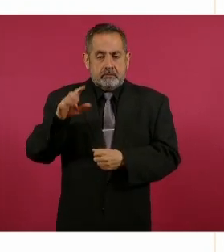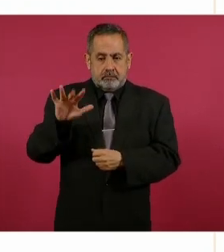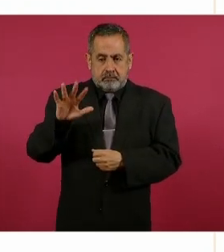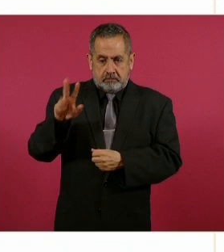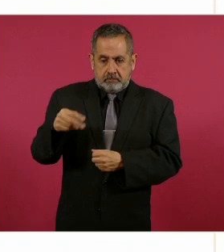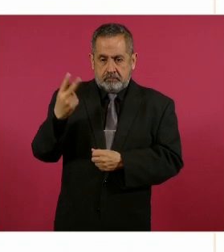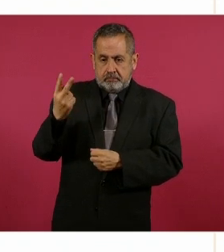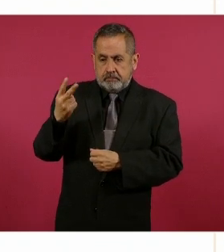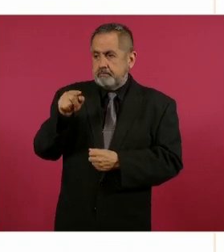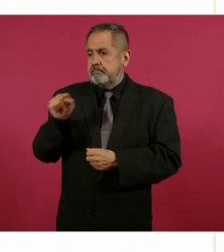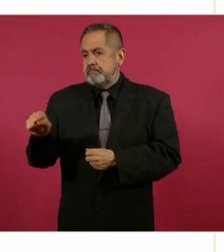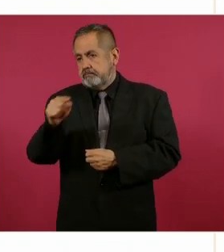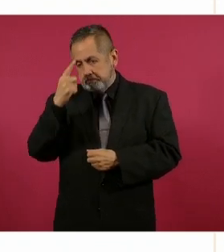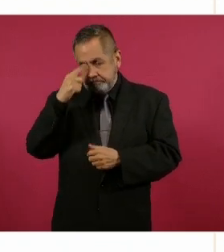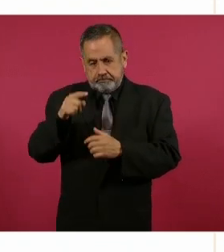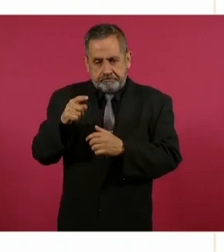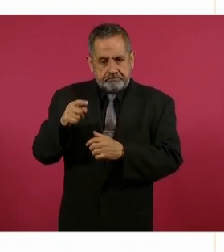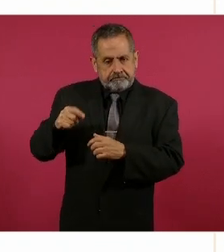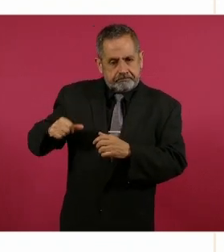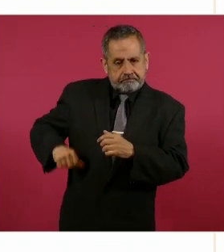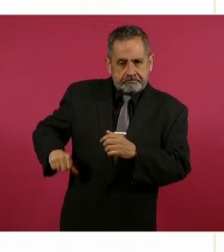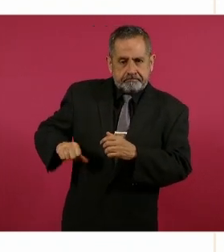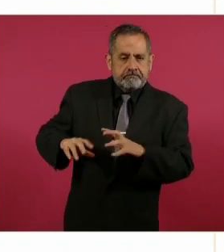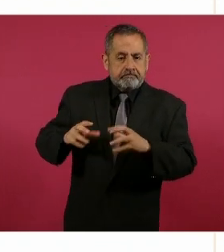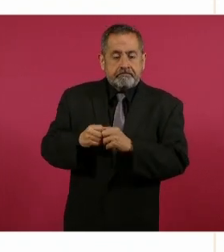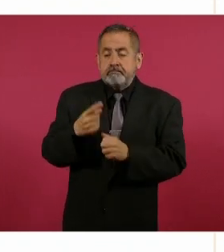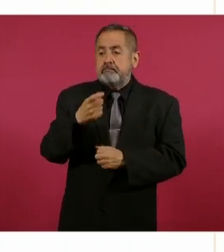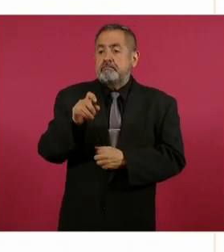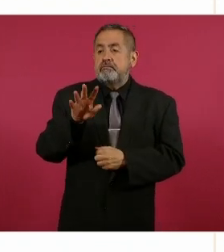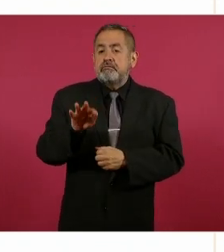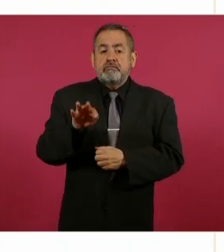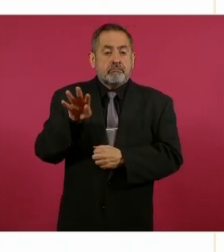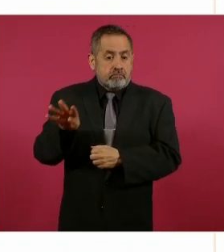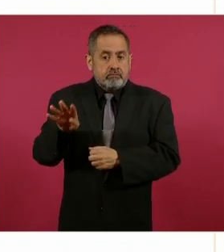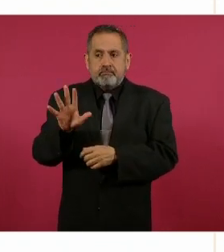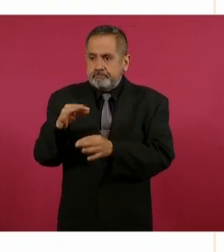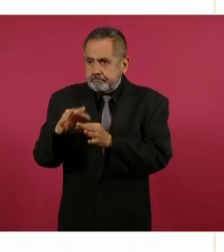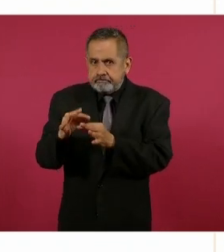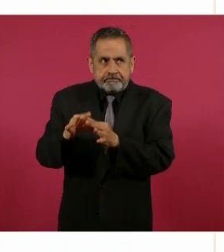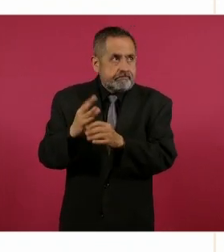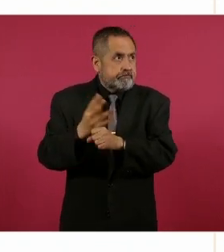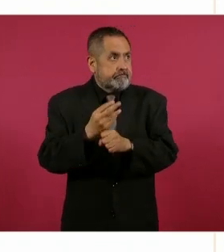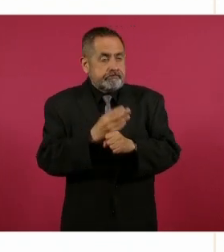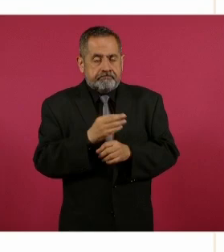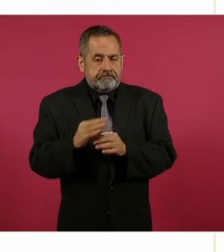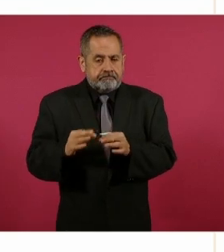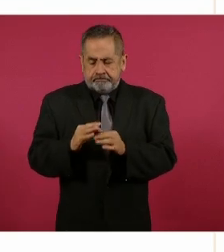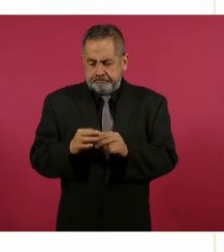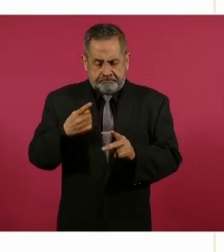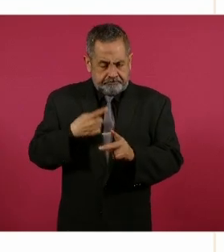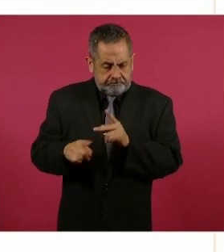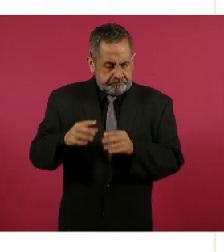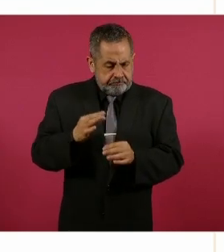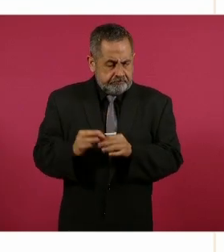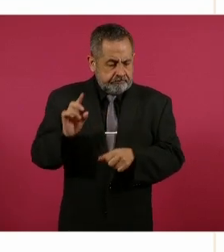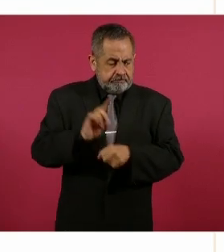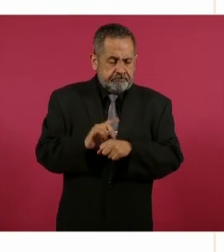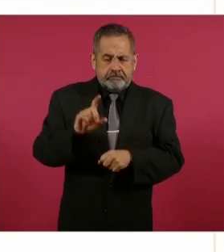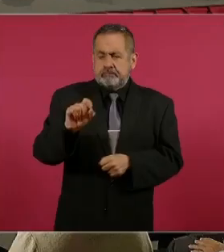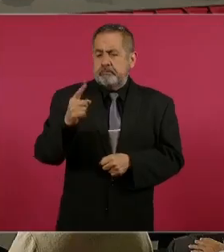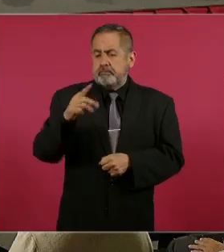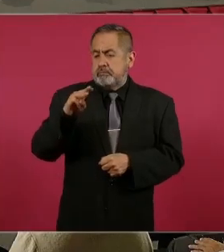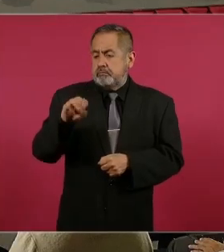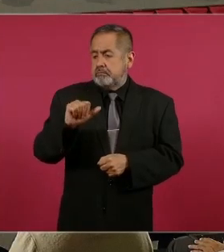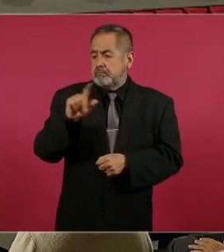cuales 144 han tenido alguna intervención y estarán operando plenamente para el 21 de marzo. Sería